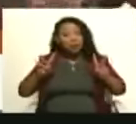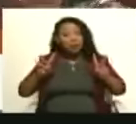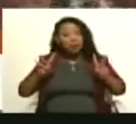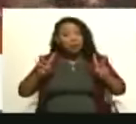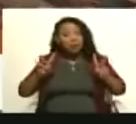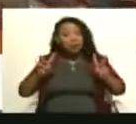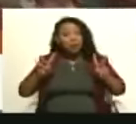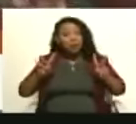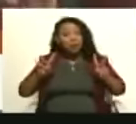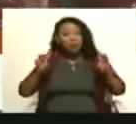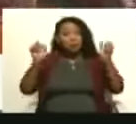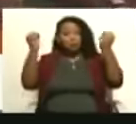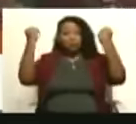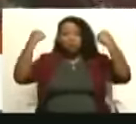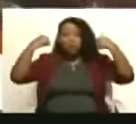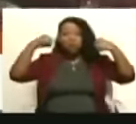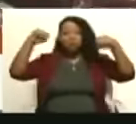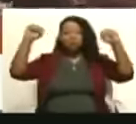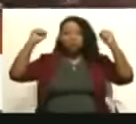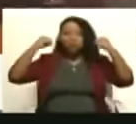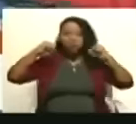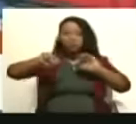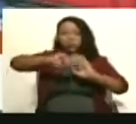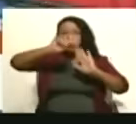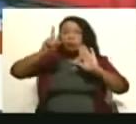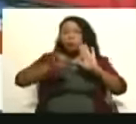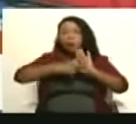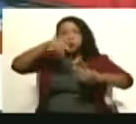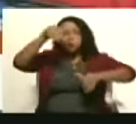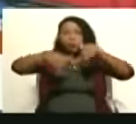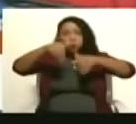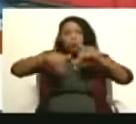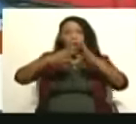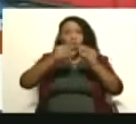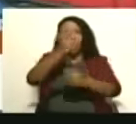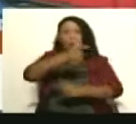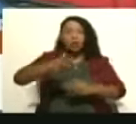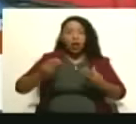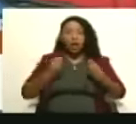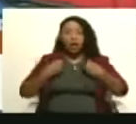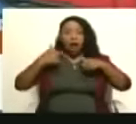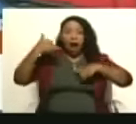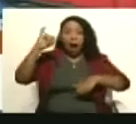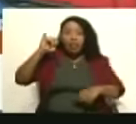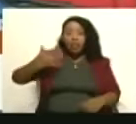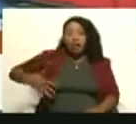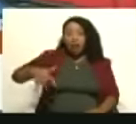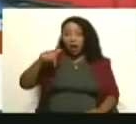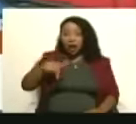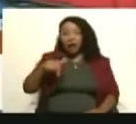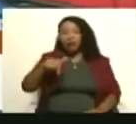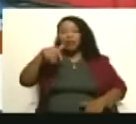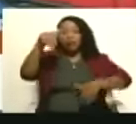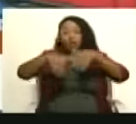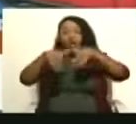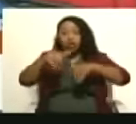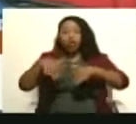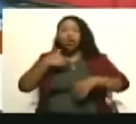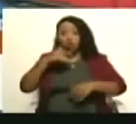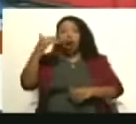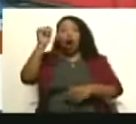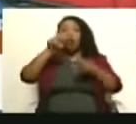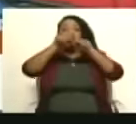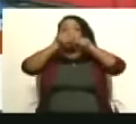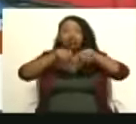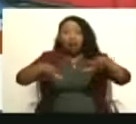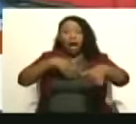del ejercicio pleno del voto de todos los ciudadanos, el derecho que tienen a votar. Estamos desplegados para